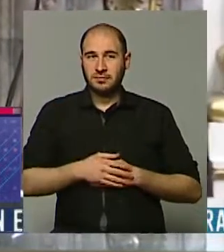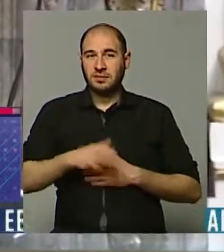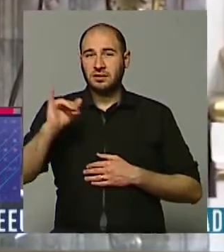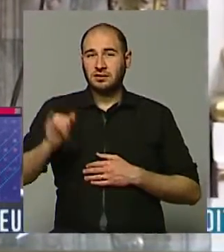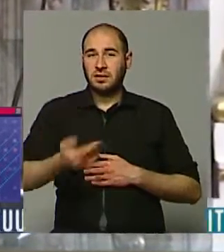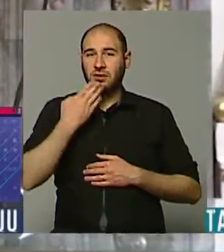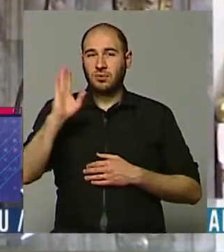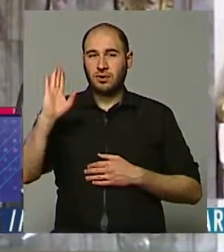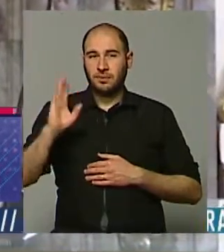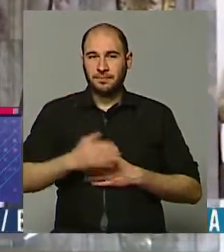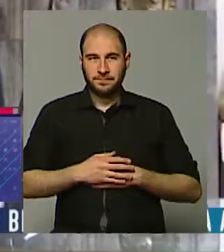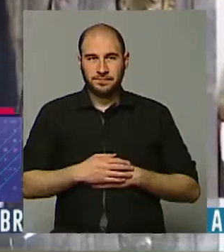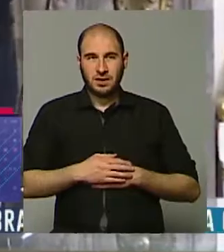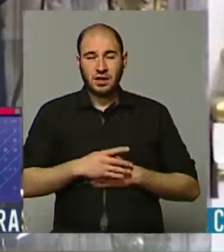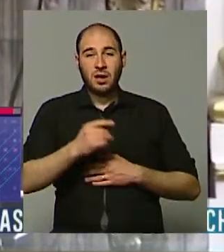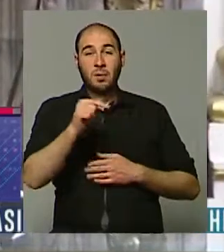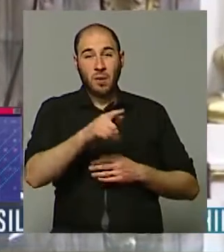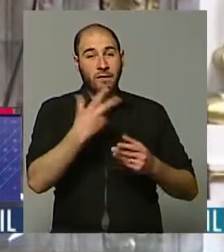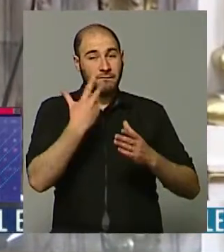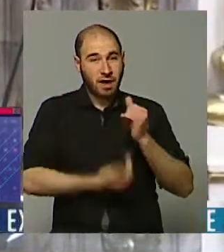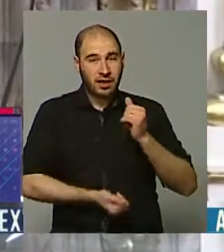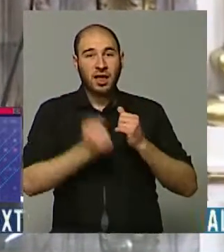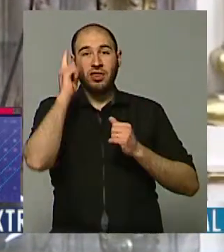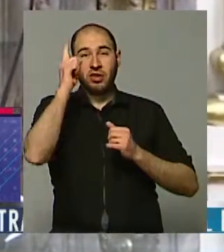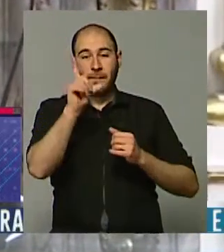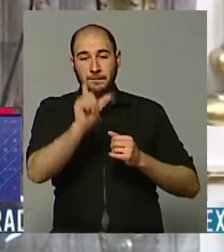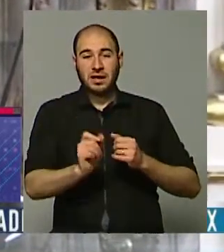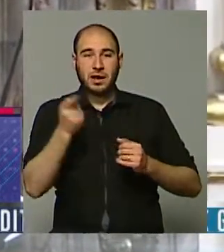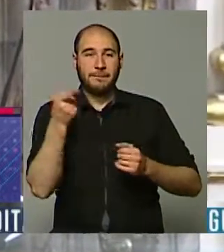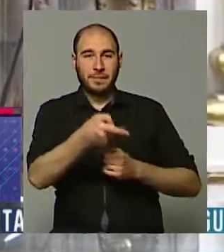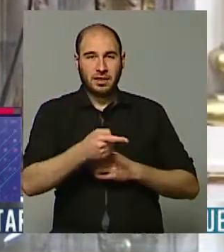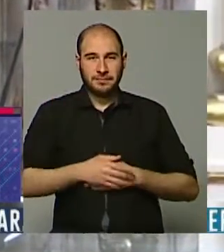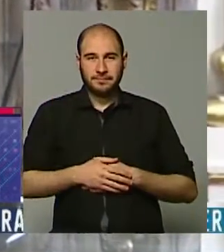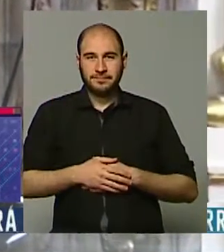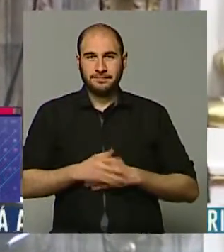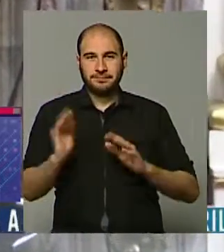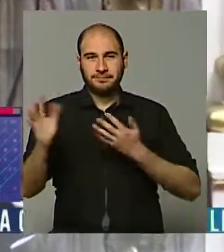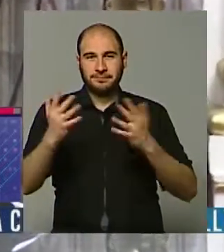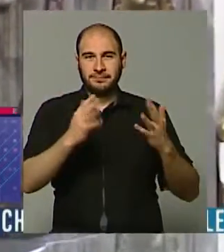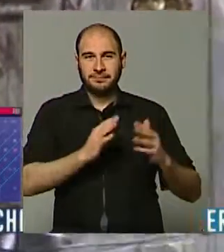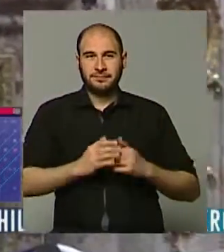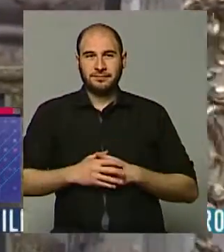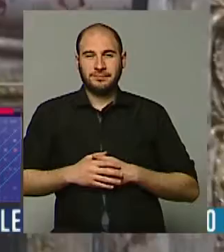Sí, juro. Si así no lo hicieras, Dios y la Nación no los demanden.